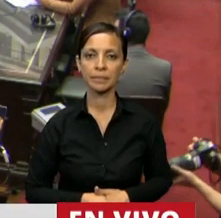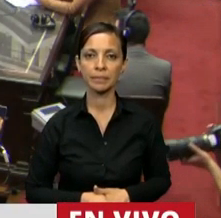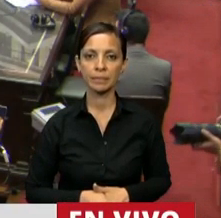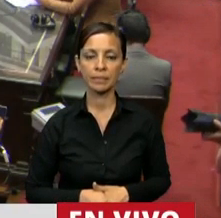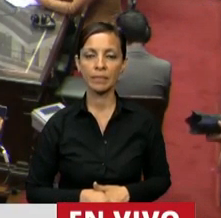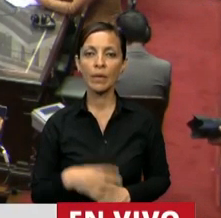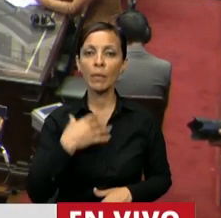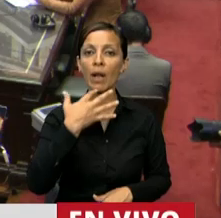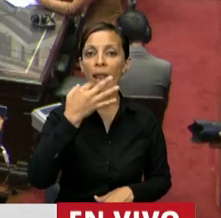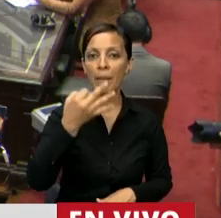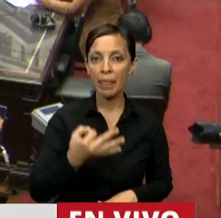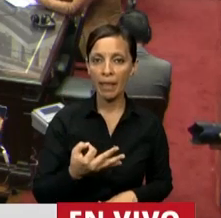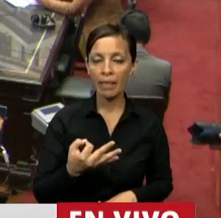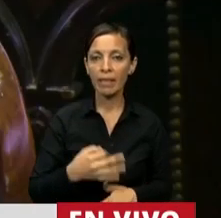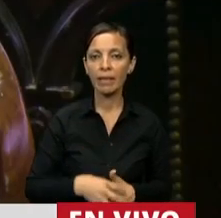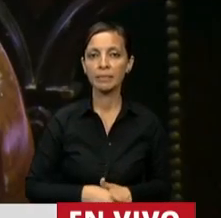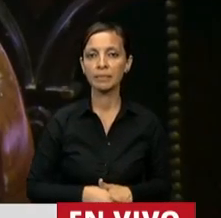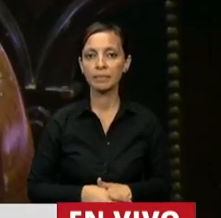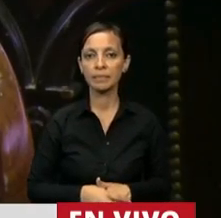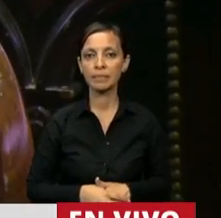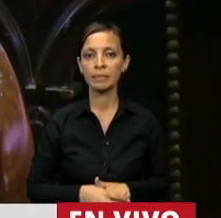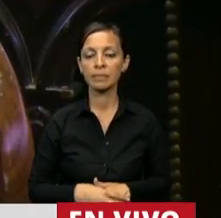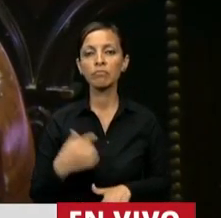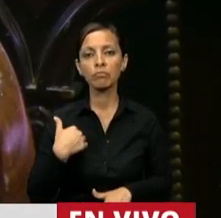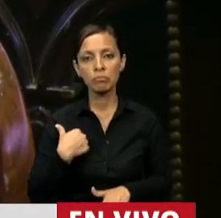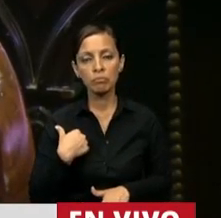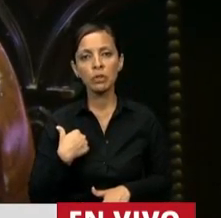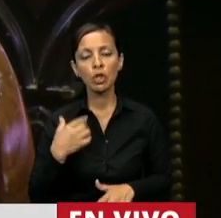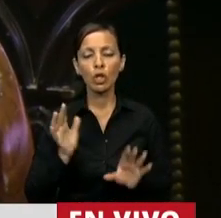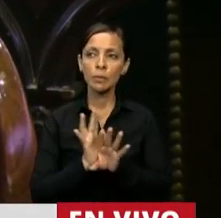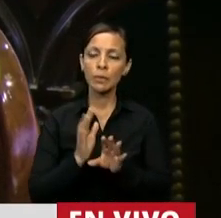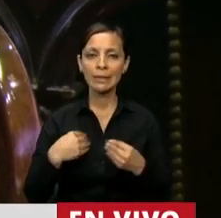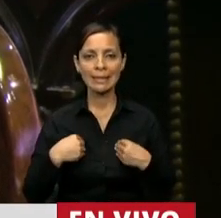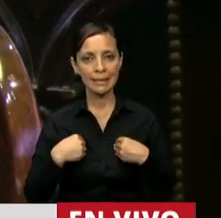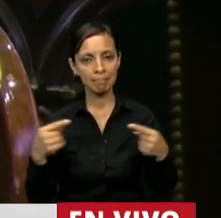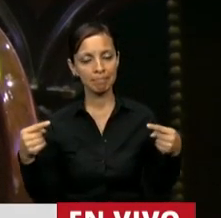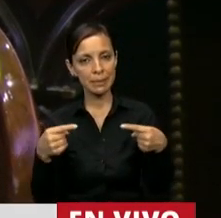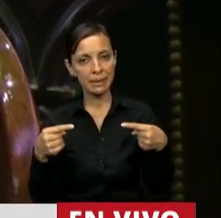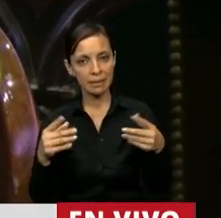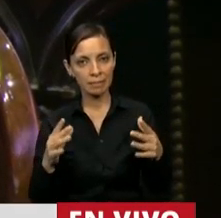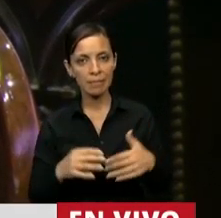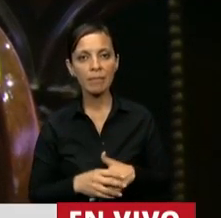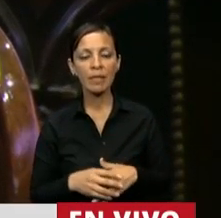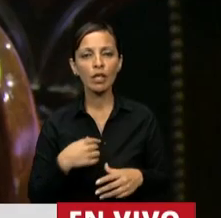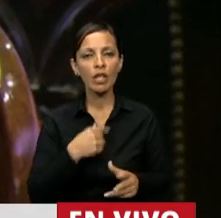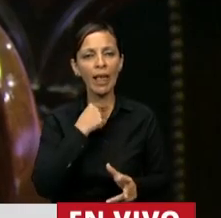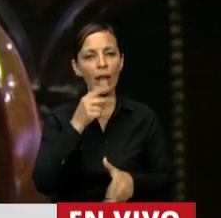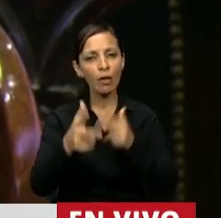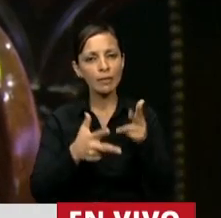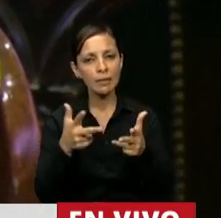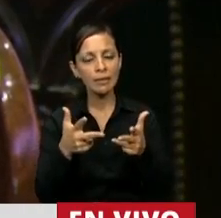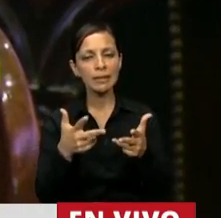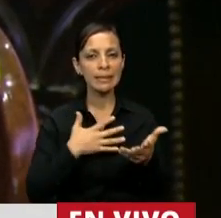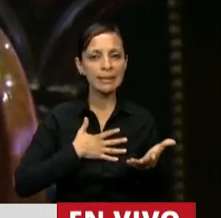Bueno, la verdad que tengo cierta contradicción en lo que quiero